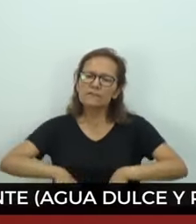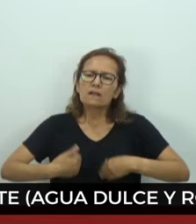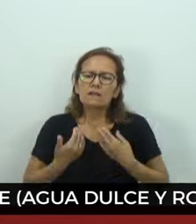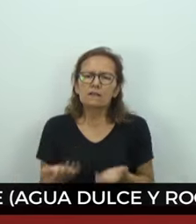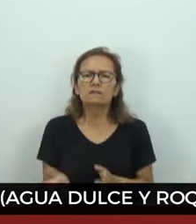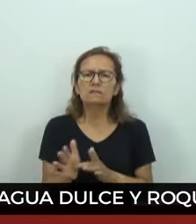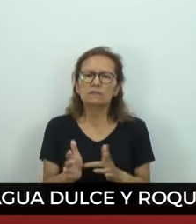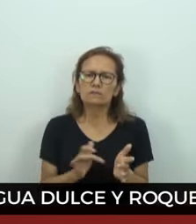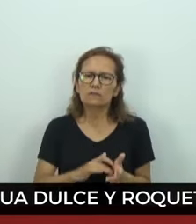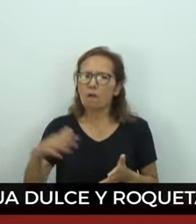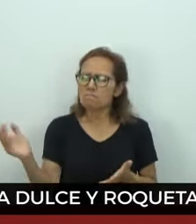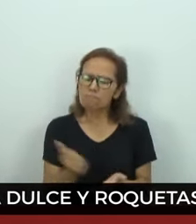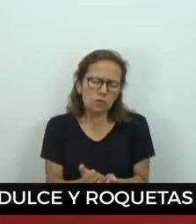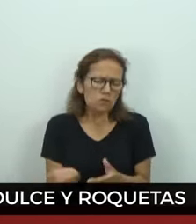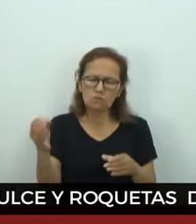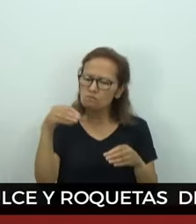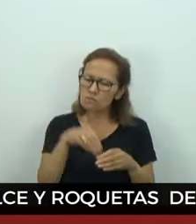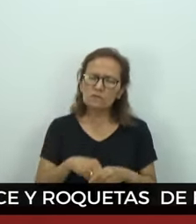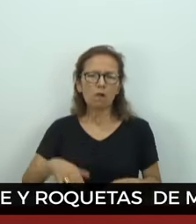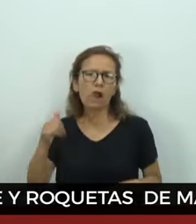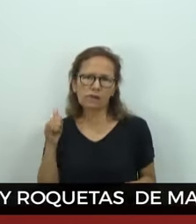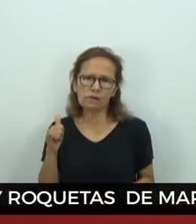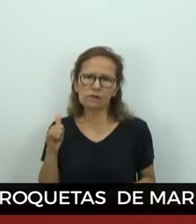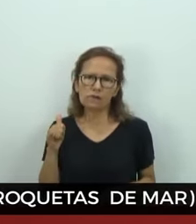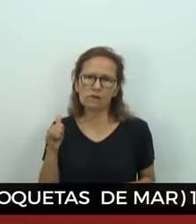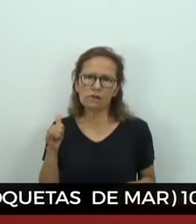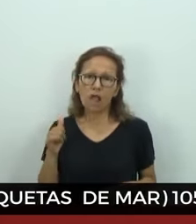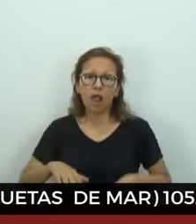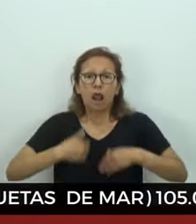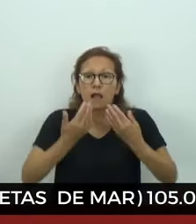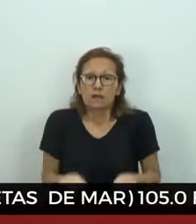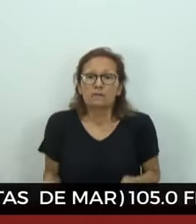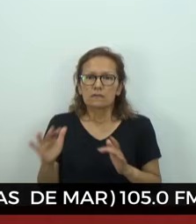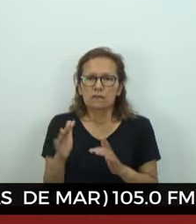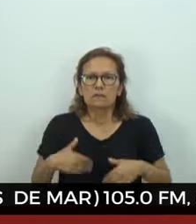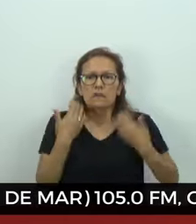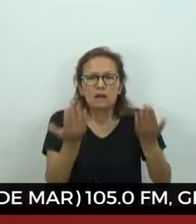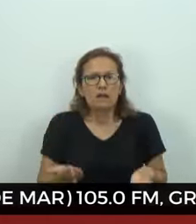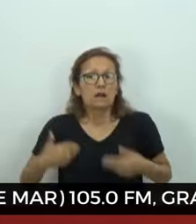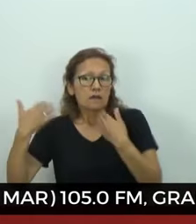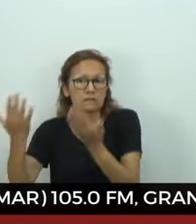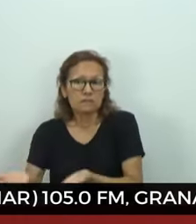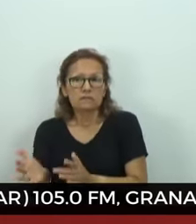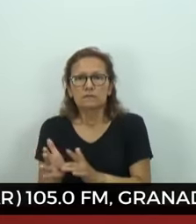necesitamos. La gracia de Jesucristo, la gracia, la gracia.